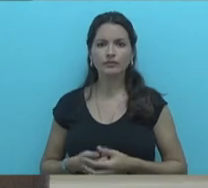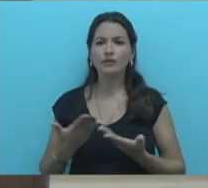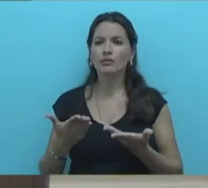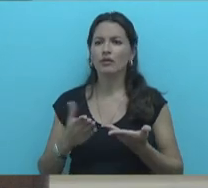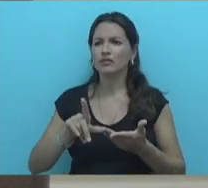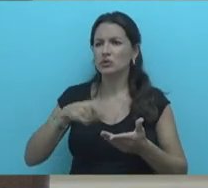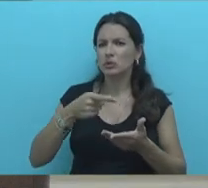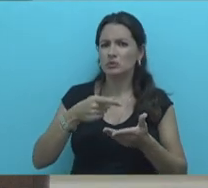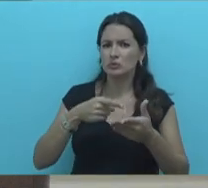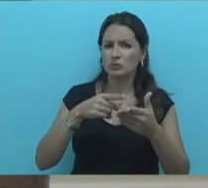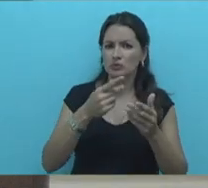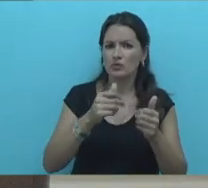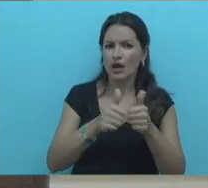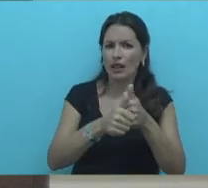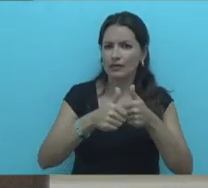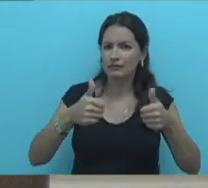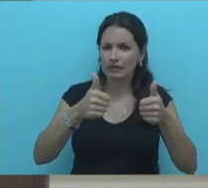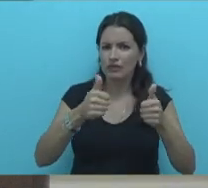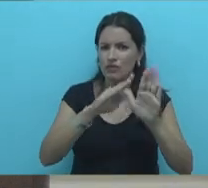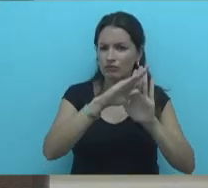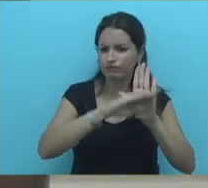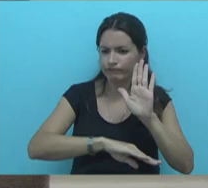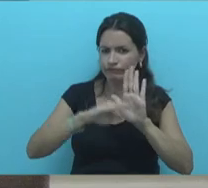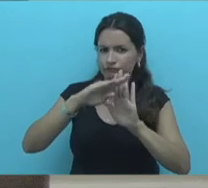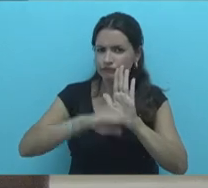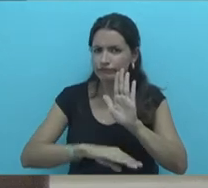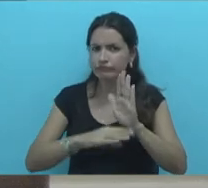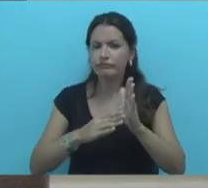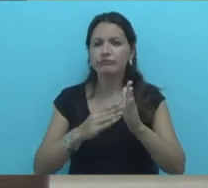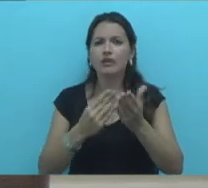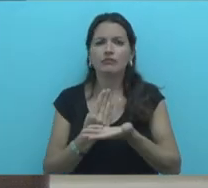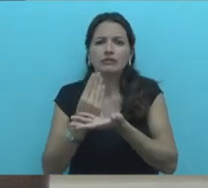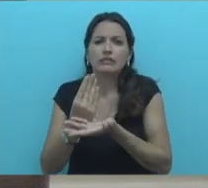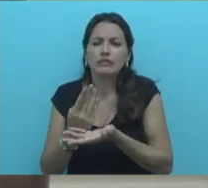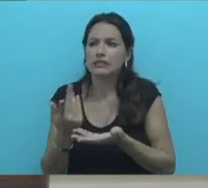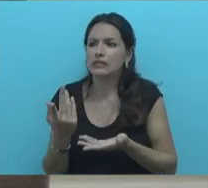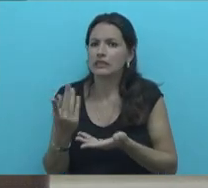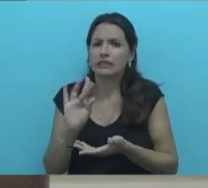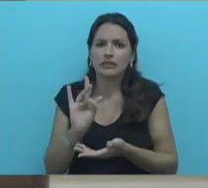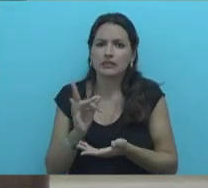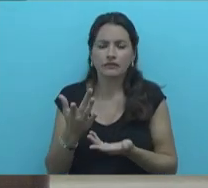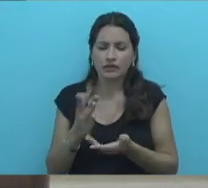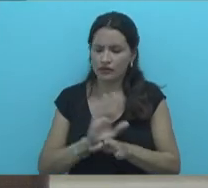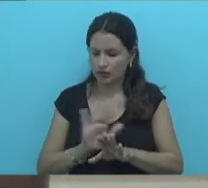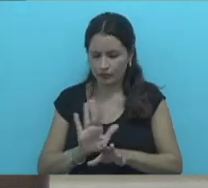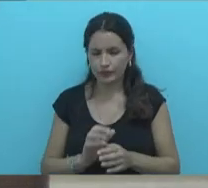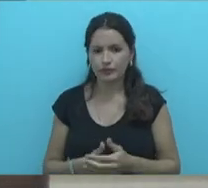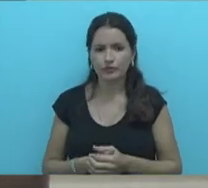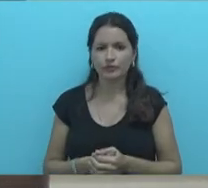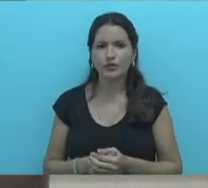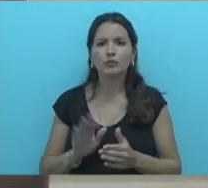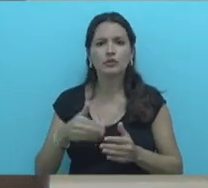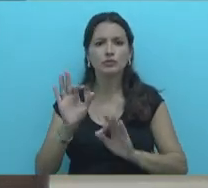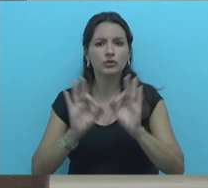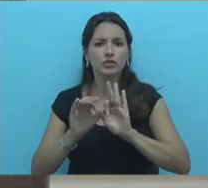cuándo, porque esta compañera fue proscripta por no tener los 30 antes del proceso electoral. Así que incorporo este proyecto de